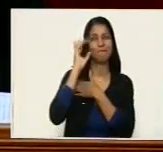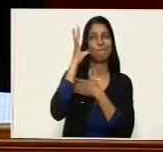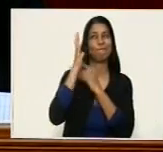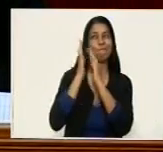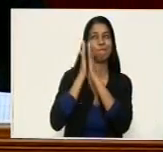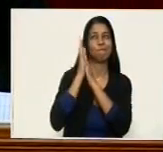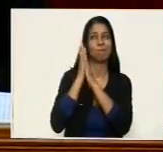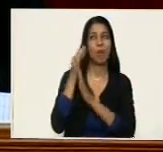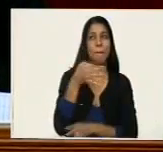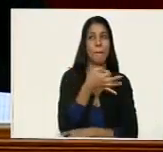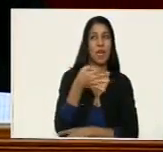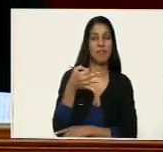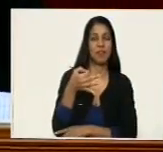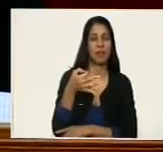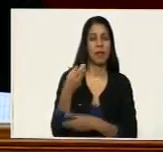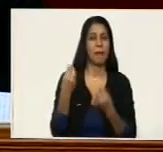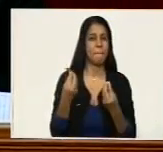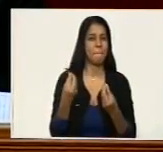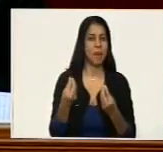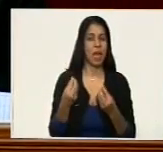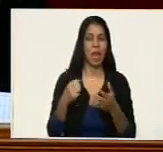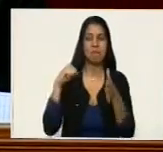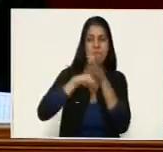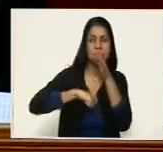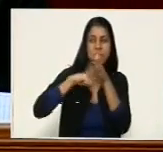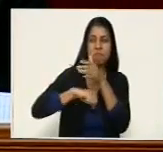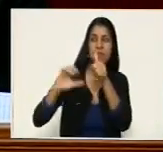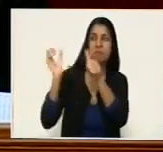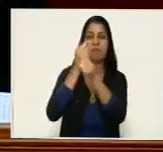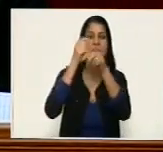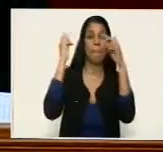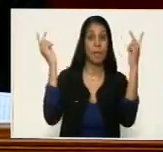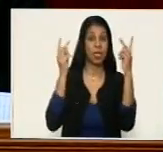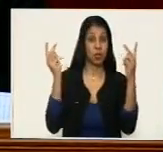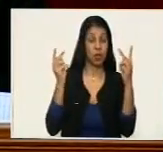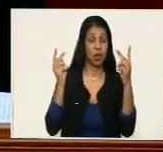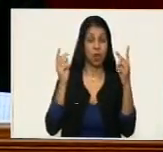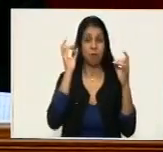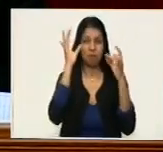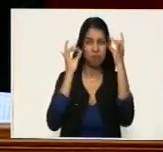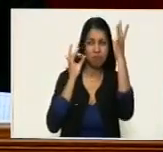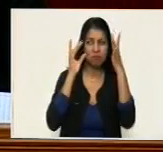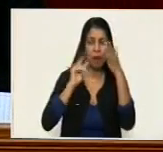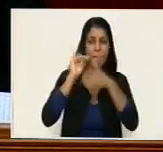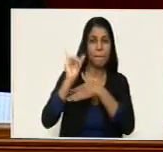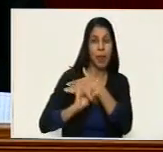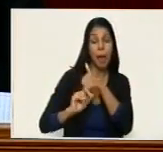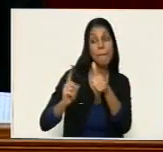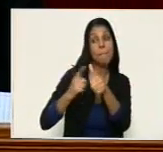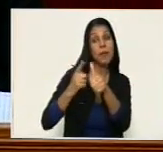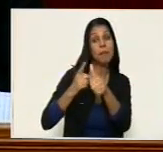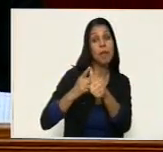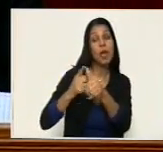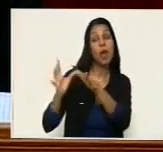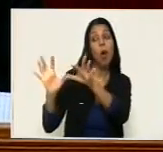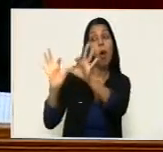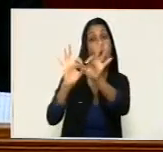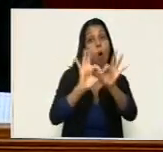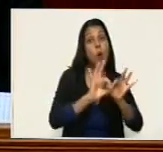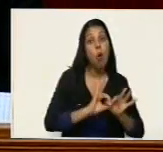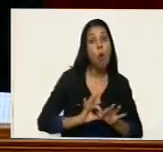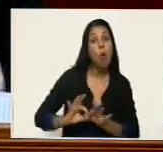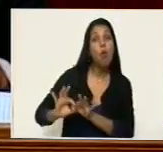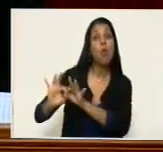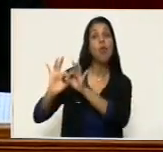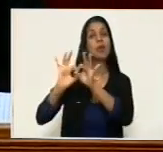perfecta para ganar esta batalla. Y toda estrategia perfecta pasa por la unidad de la fuerza revolucionaria.